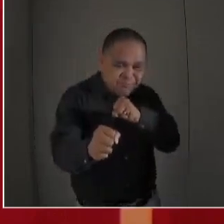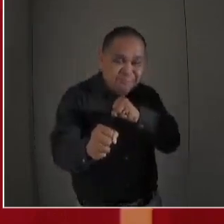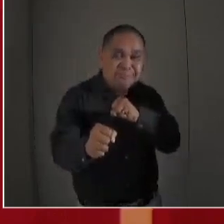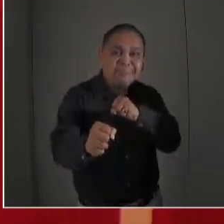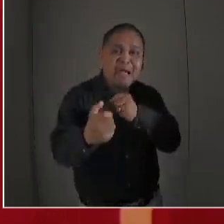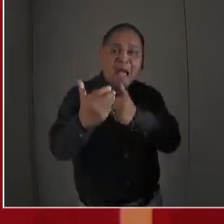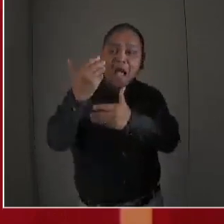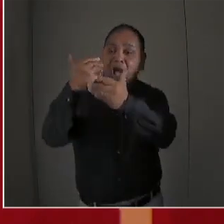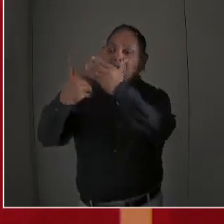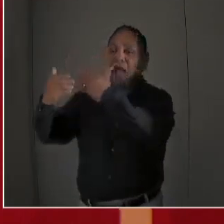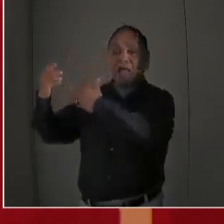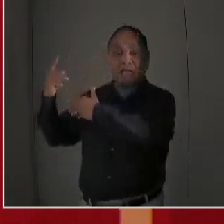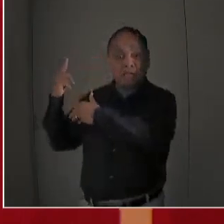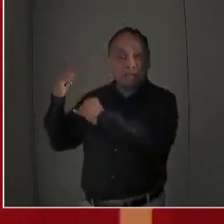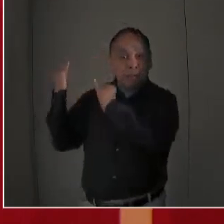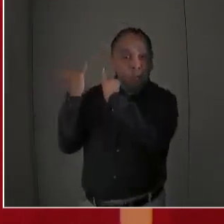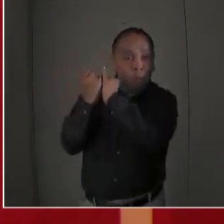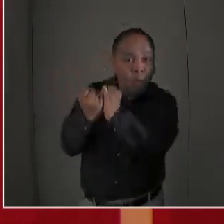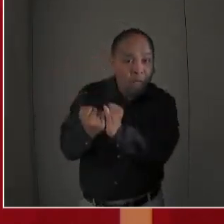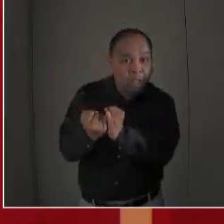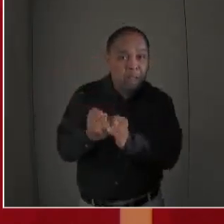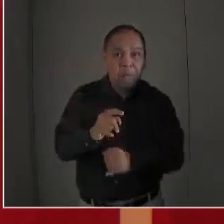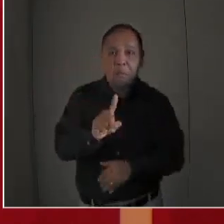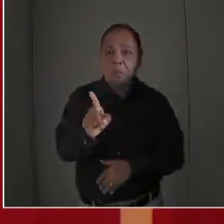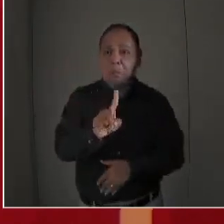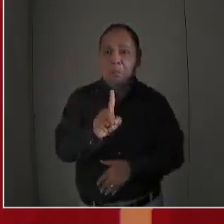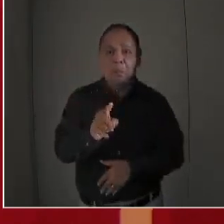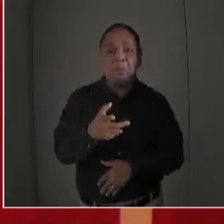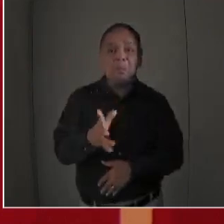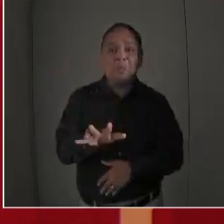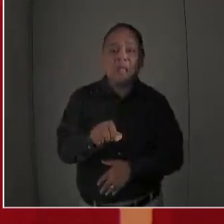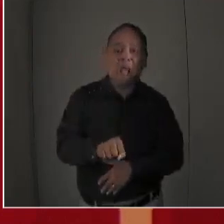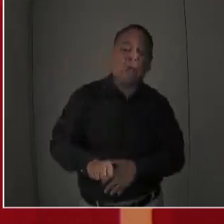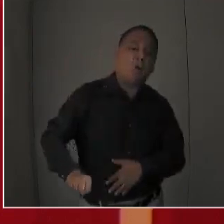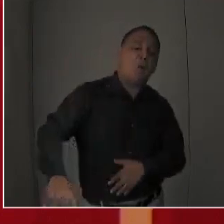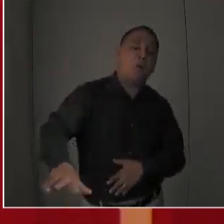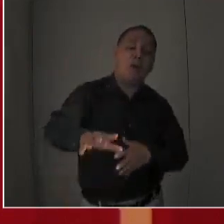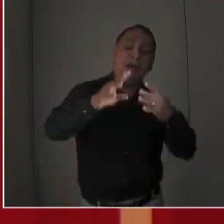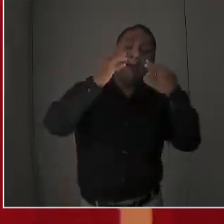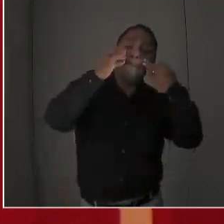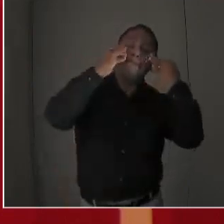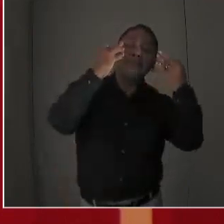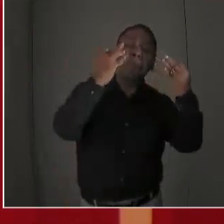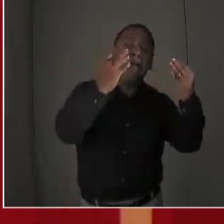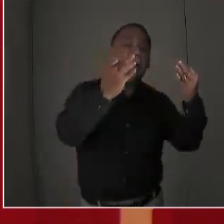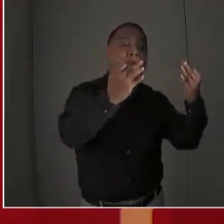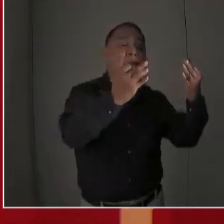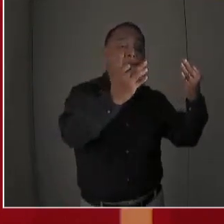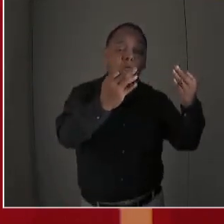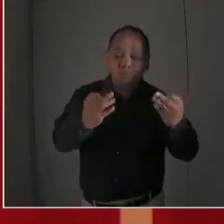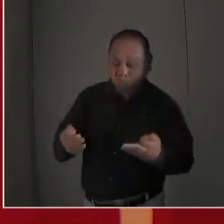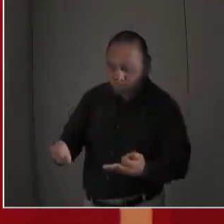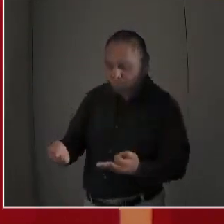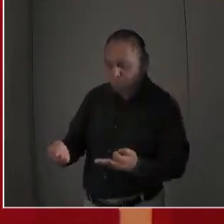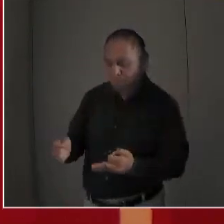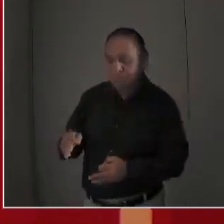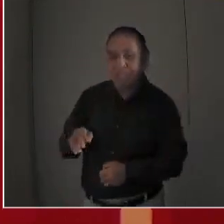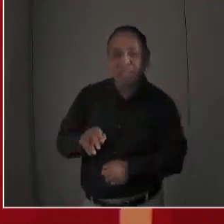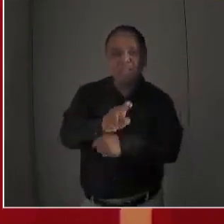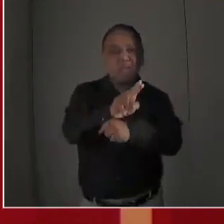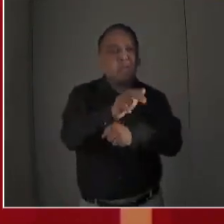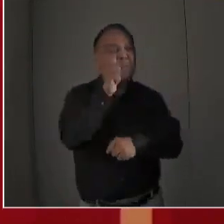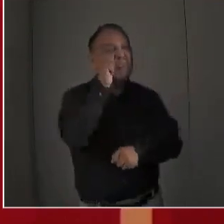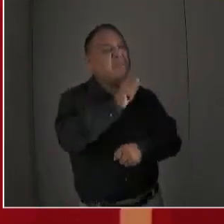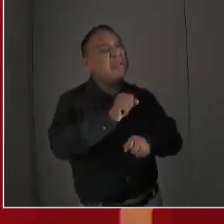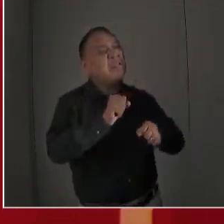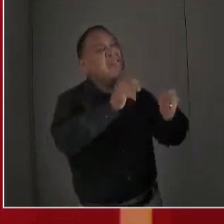nunca se había pensado, que es voltear a ver al sureste del país. Todo dirigido al norte,